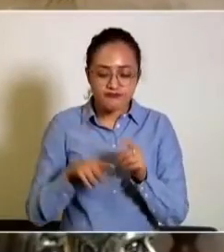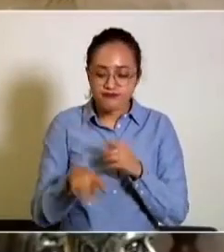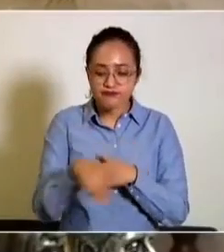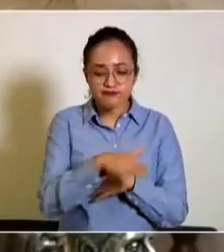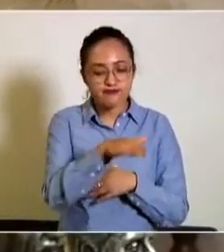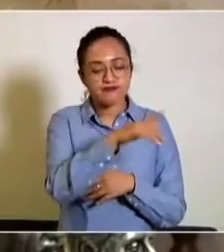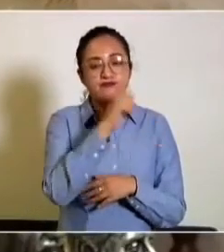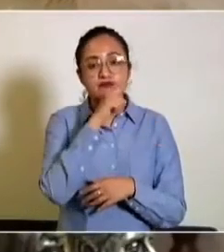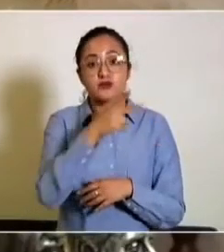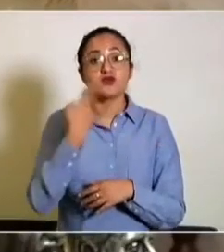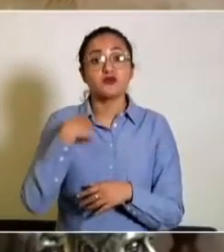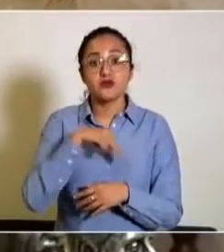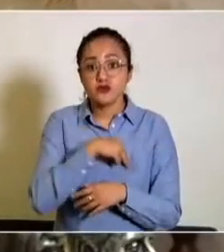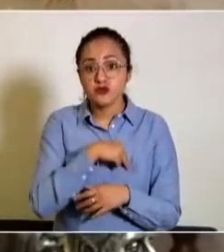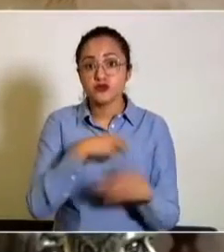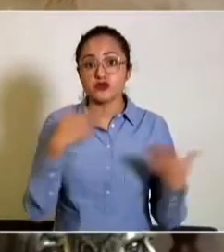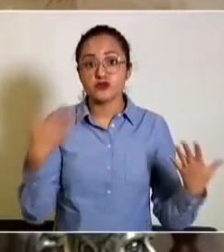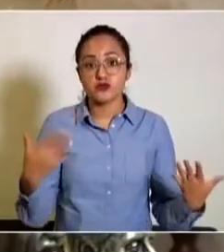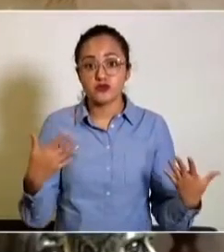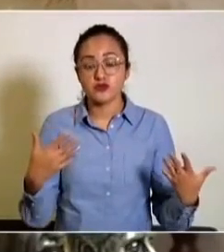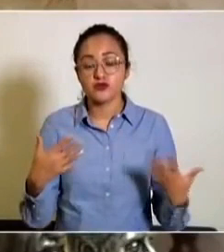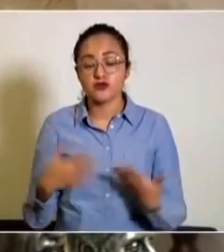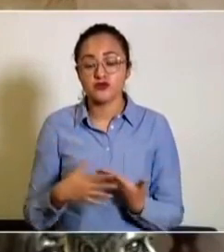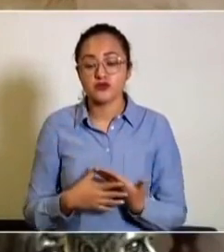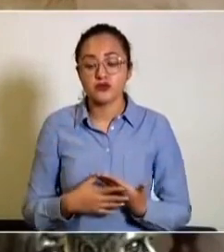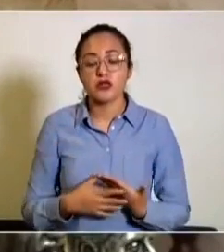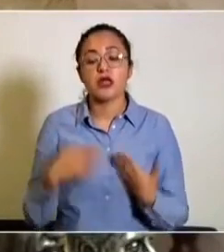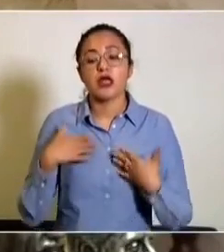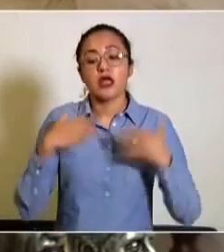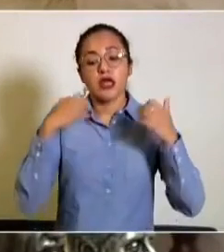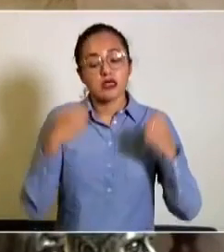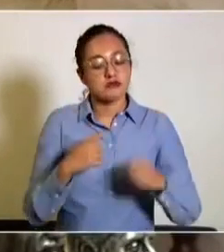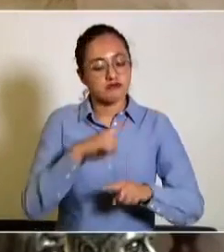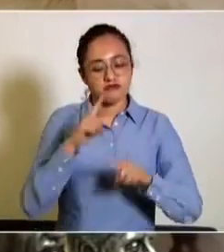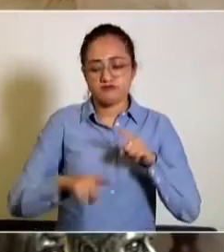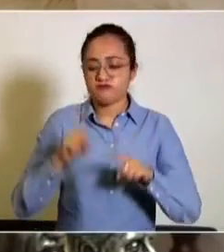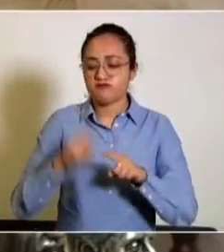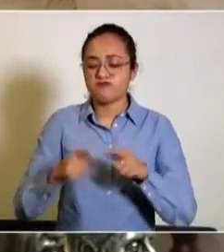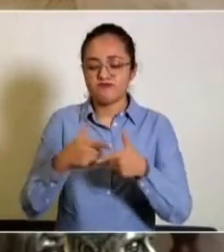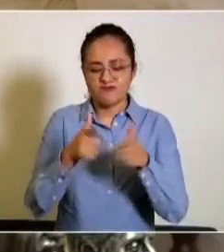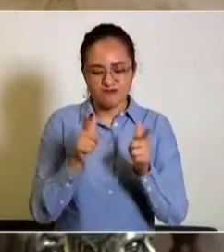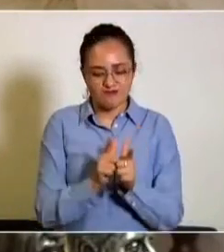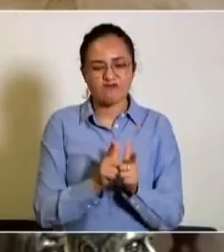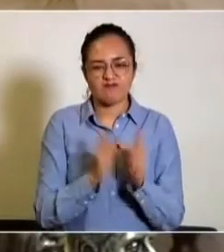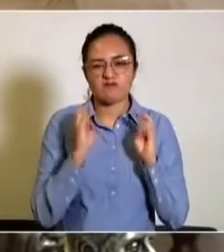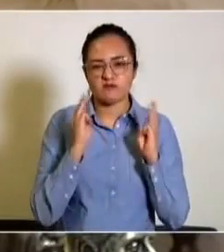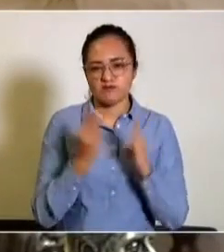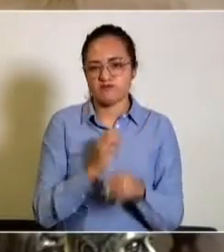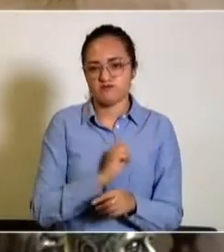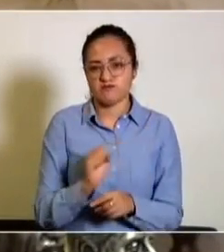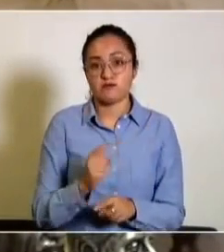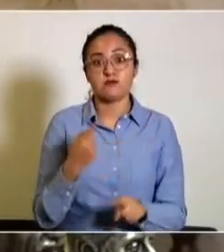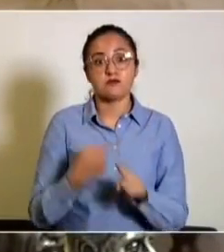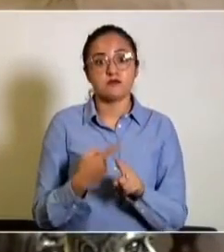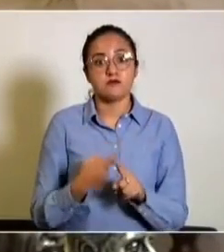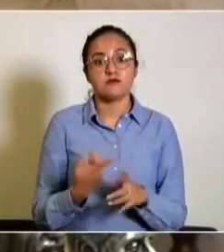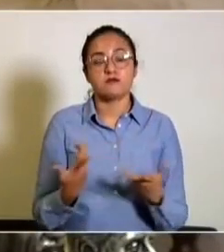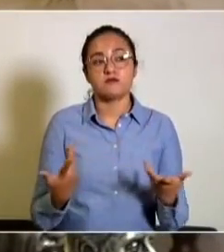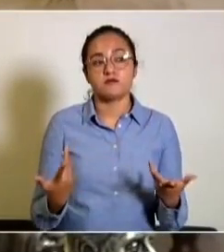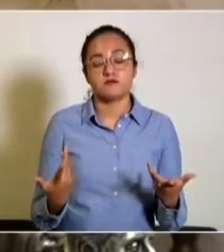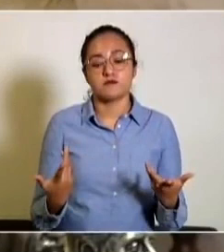y nosotros hemos estado desmantelando bandas que han bajado